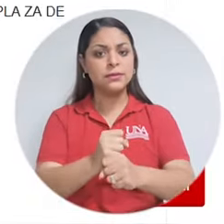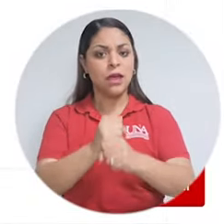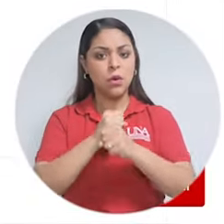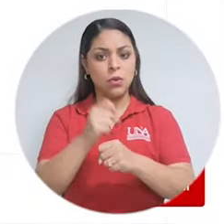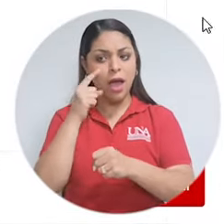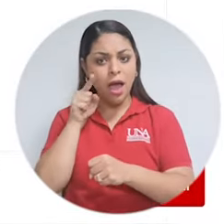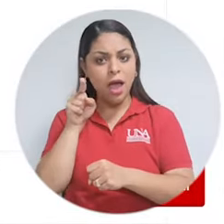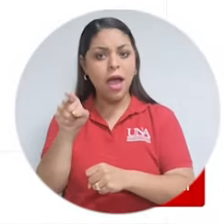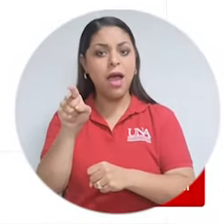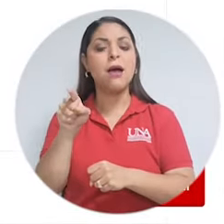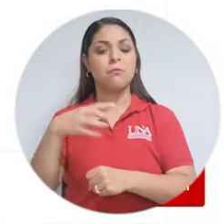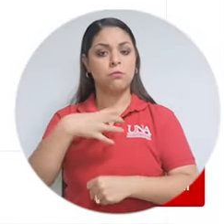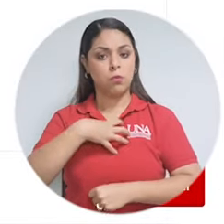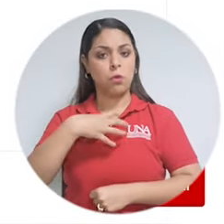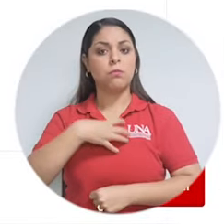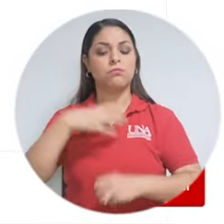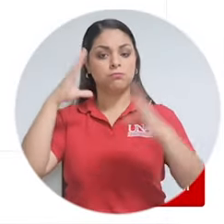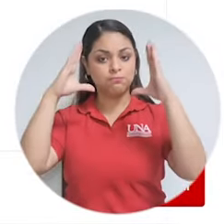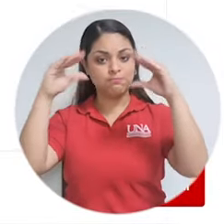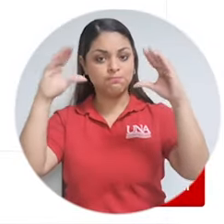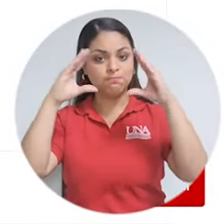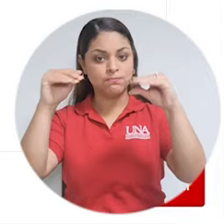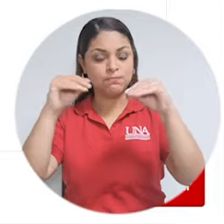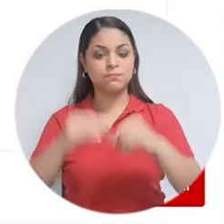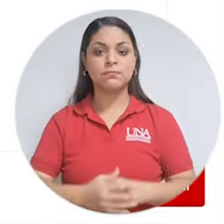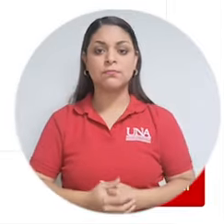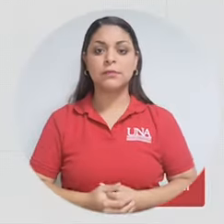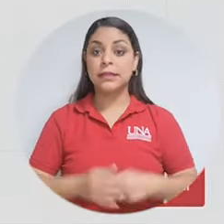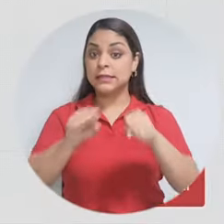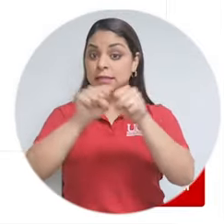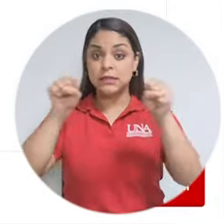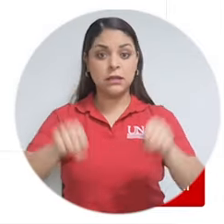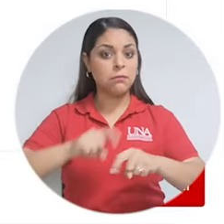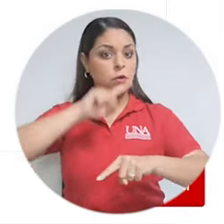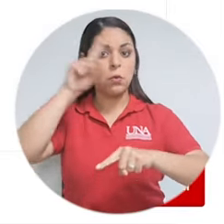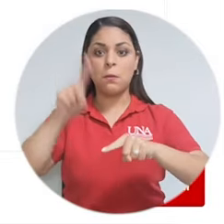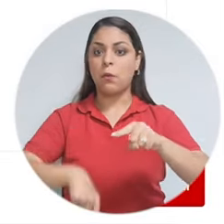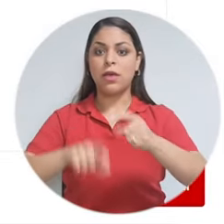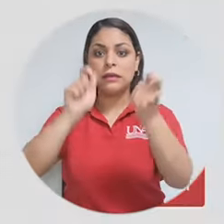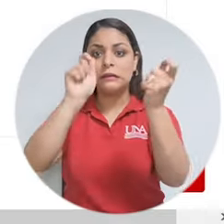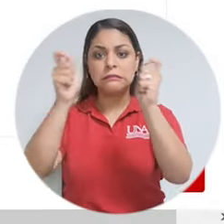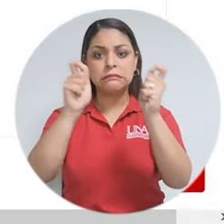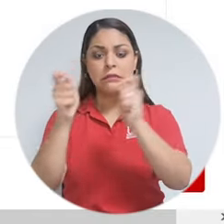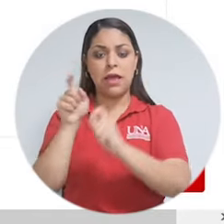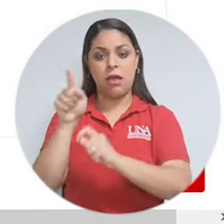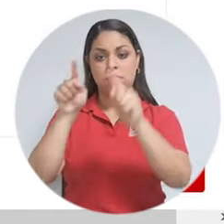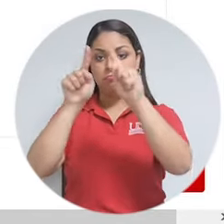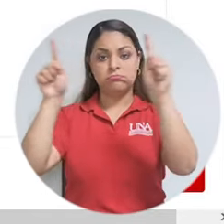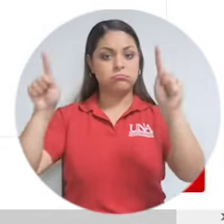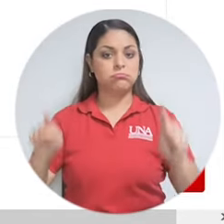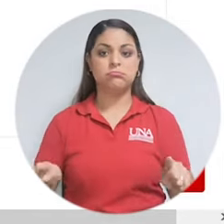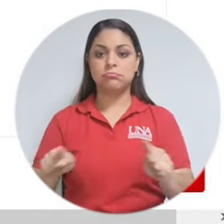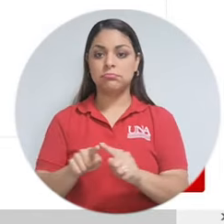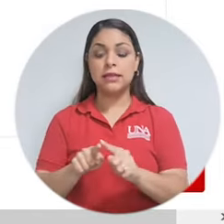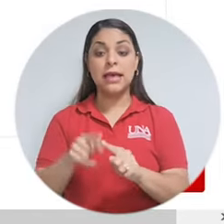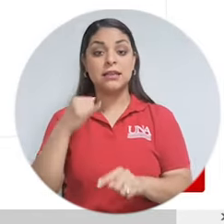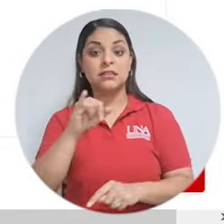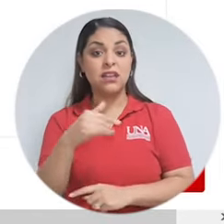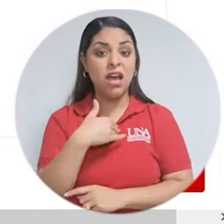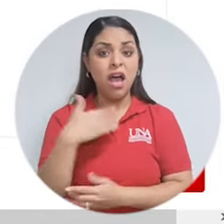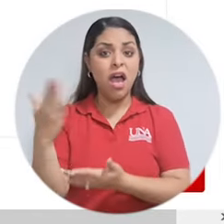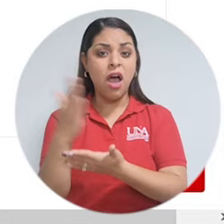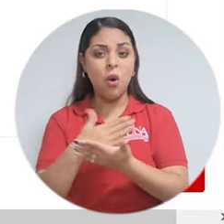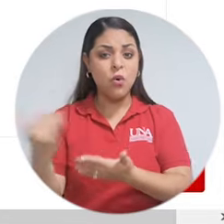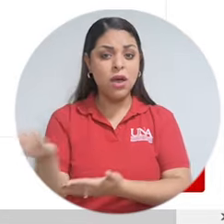Asegúrese que aparezcan sus datos. El sistema no permite modificaciones en esta pantalla. Y si existe